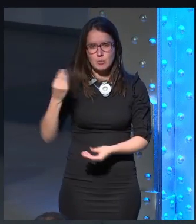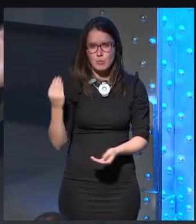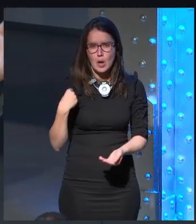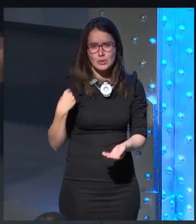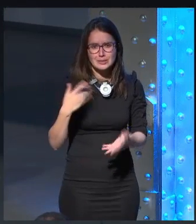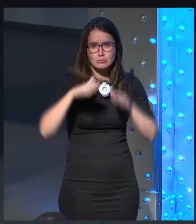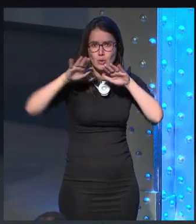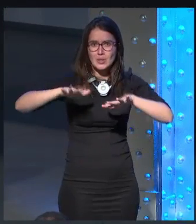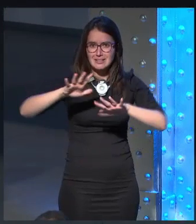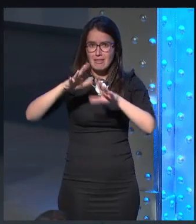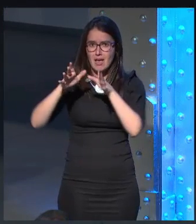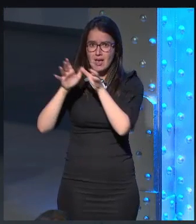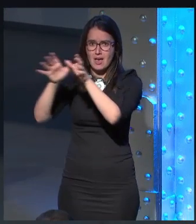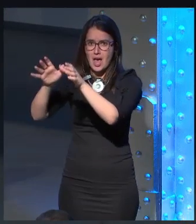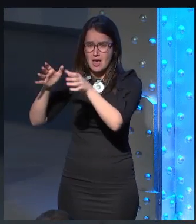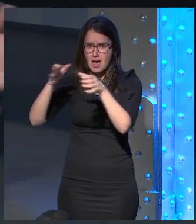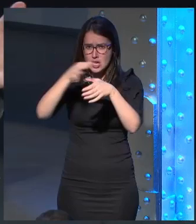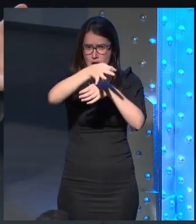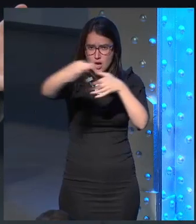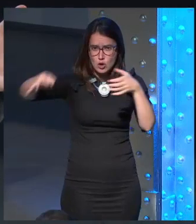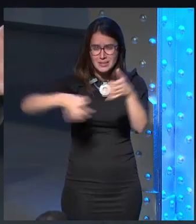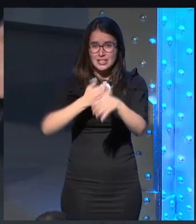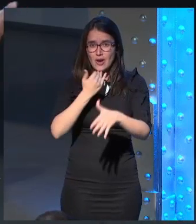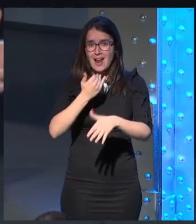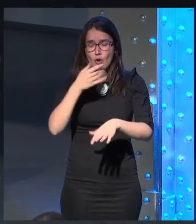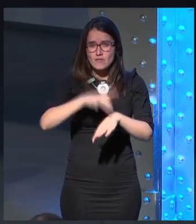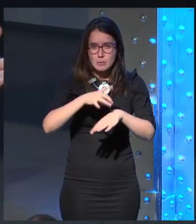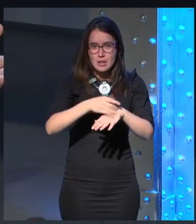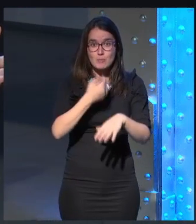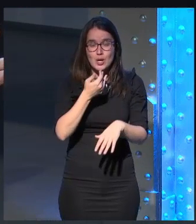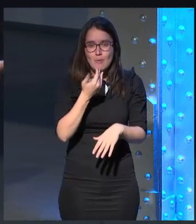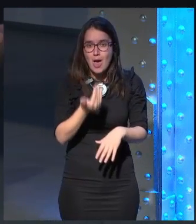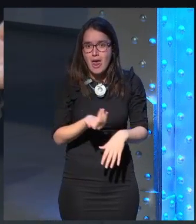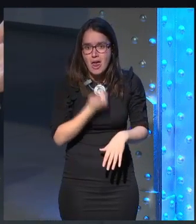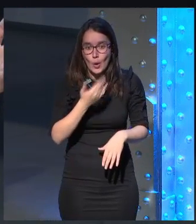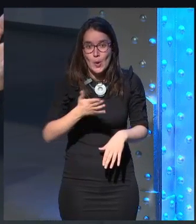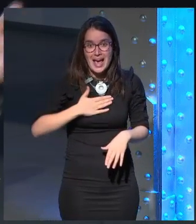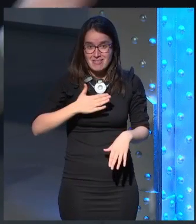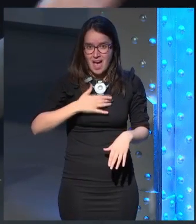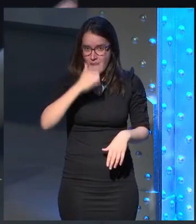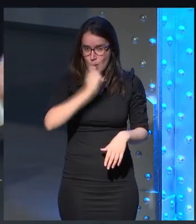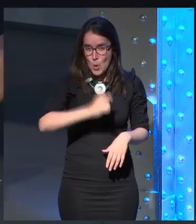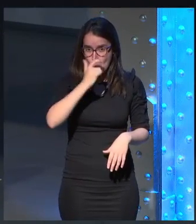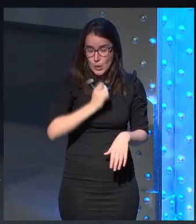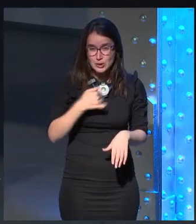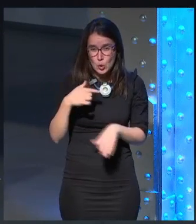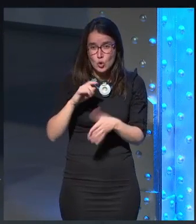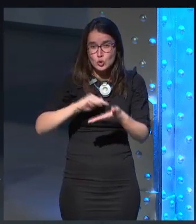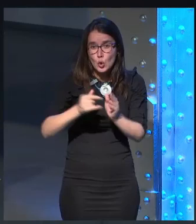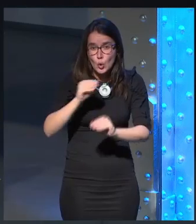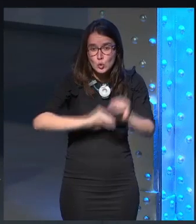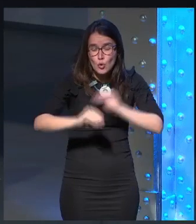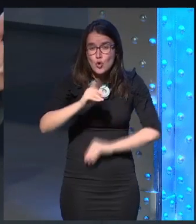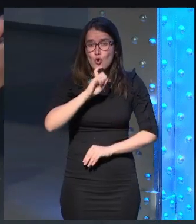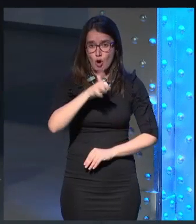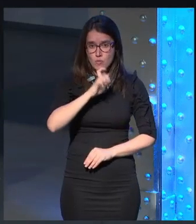durante su estancia en órbita tuvo alguna enfermedad. Por ejemplo, un simple resfriado. ¿Y cómo se trata eso cuando le ocurre en